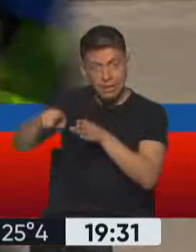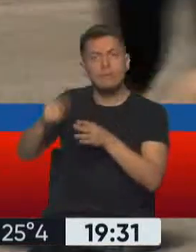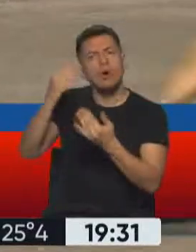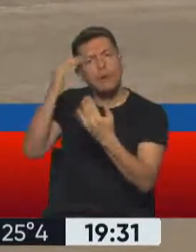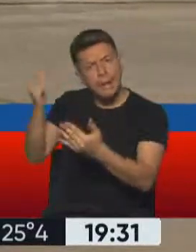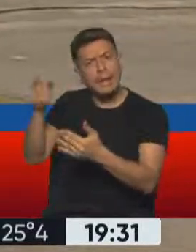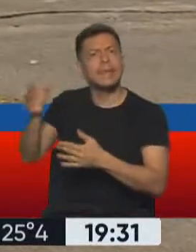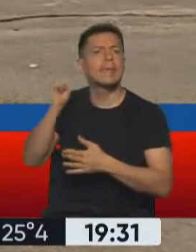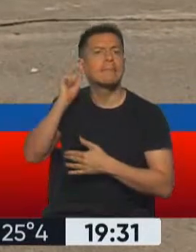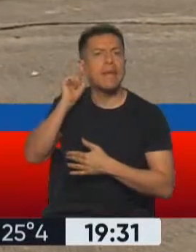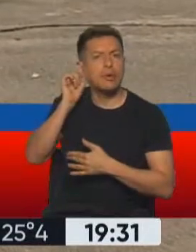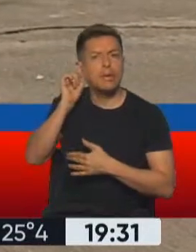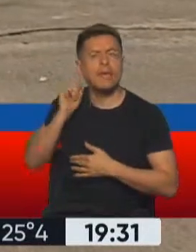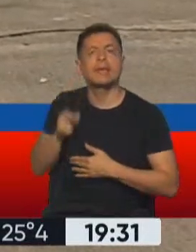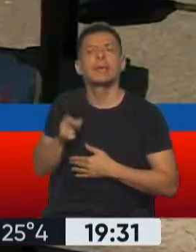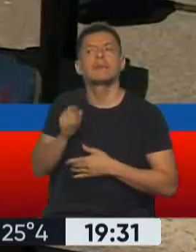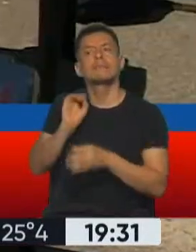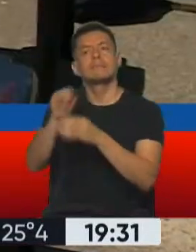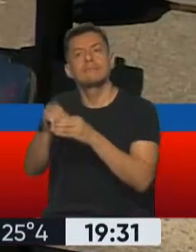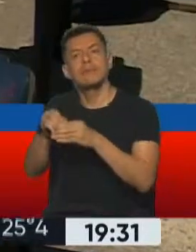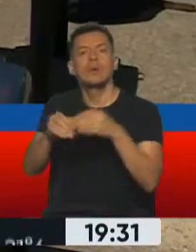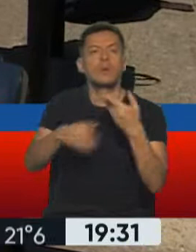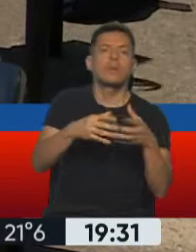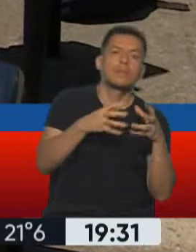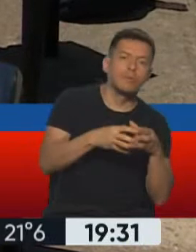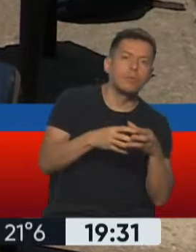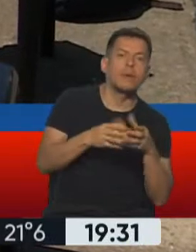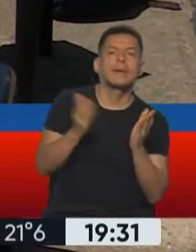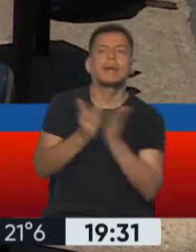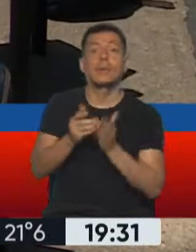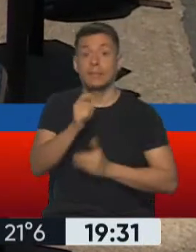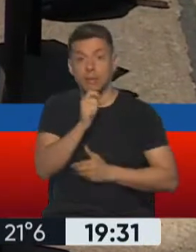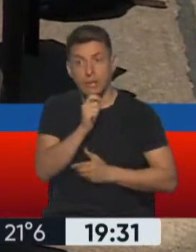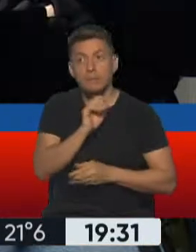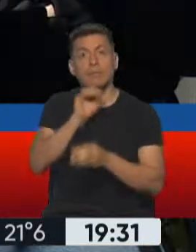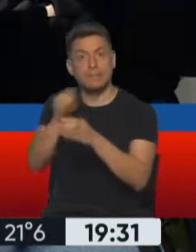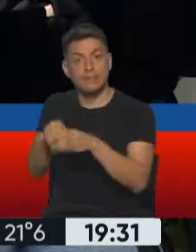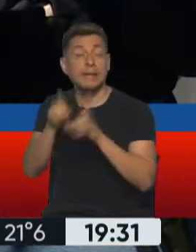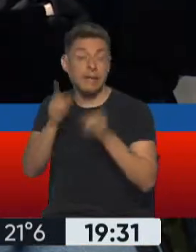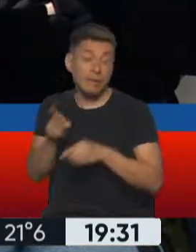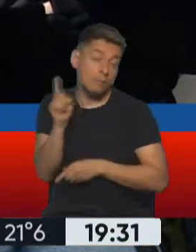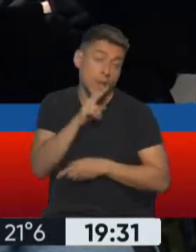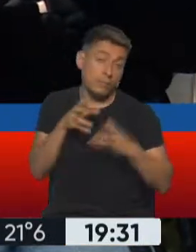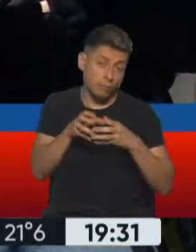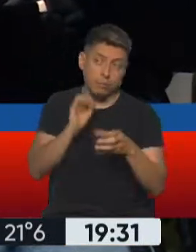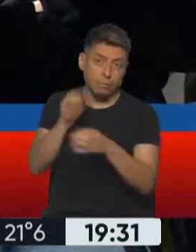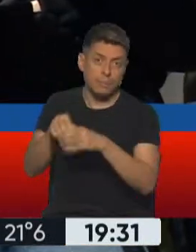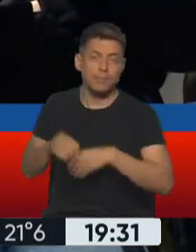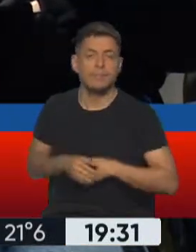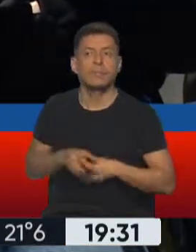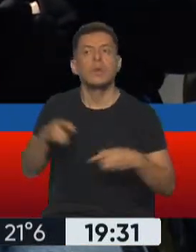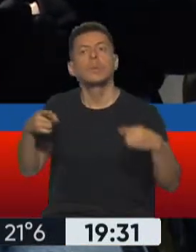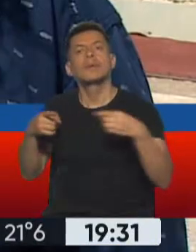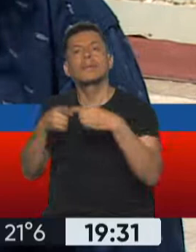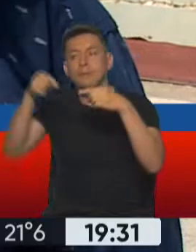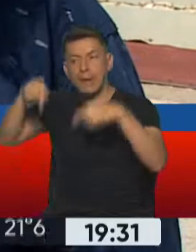Armando Maradona, en el cual participaron jugadores de fútbol, estudiantes de periodismo y también mujeres futboleras. El objetivo de